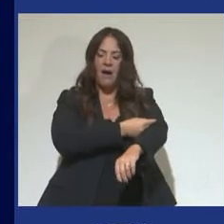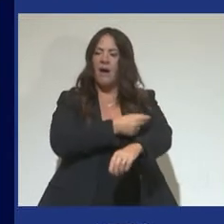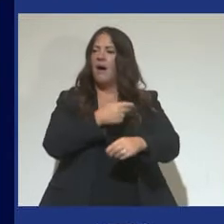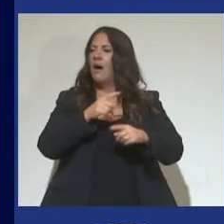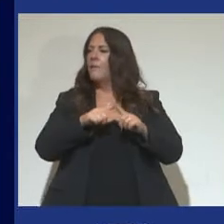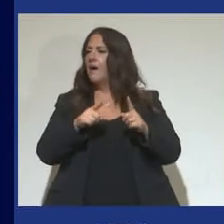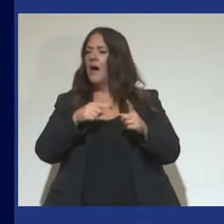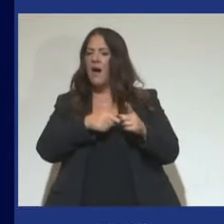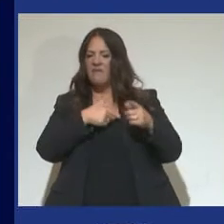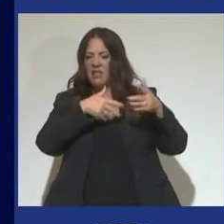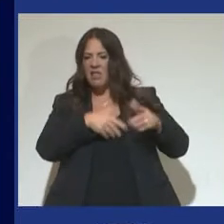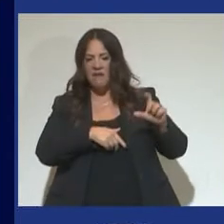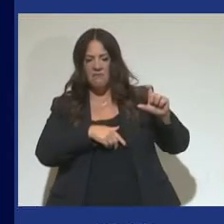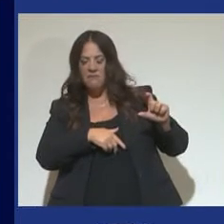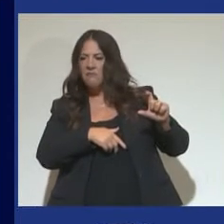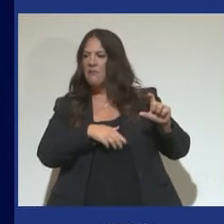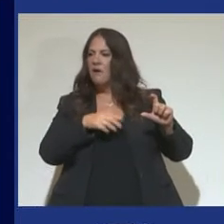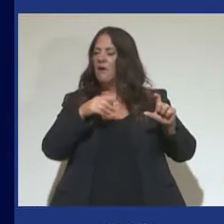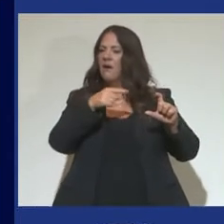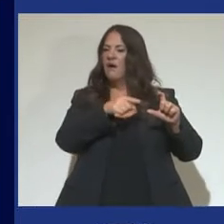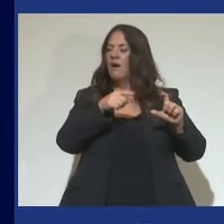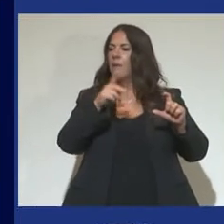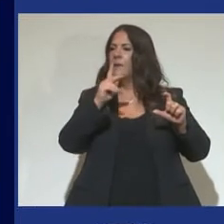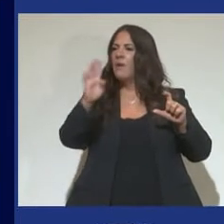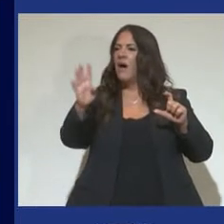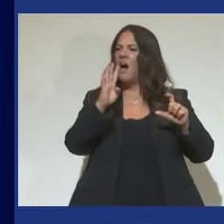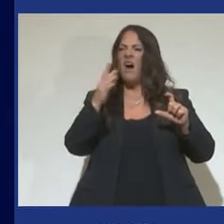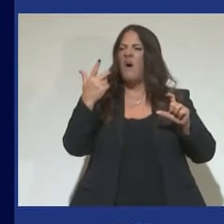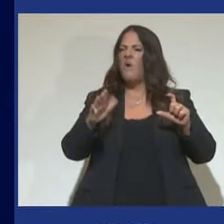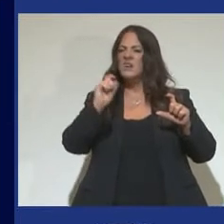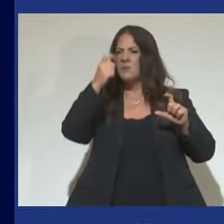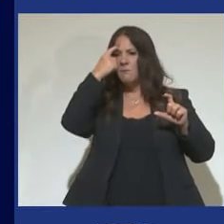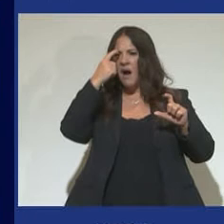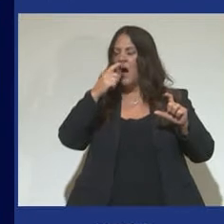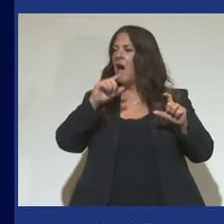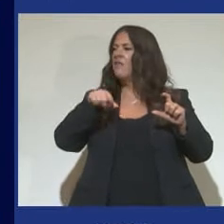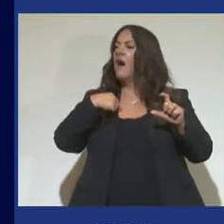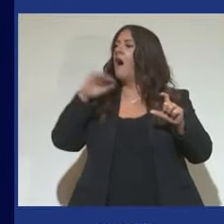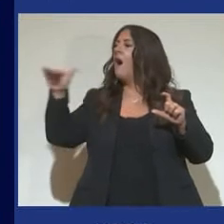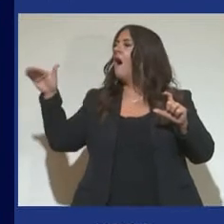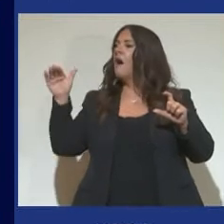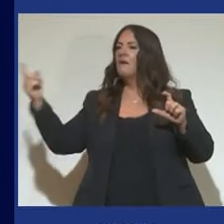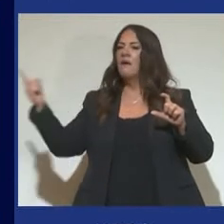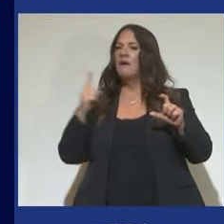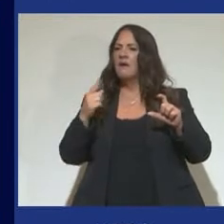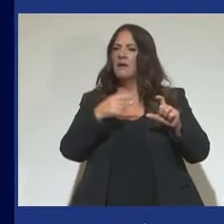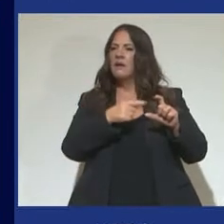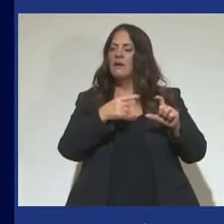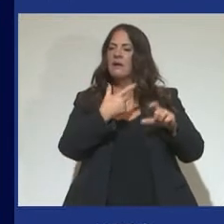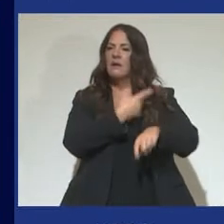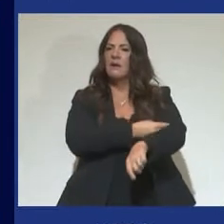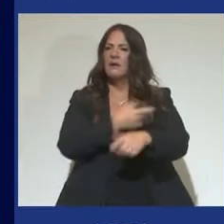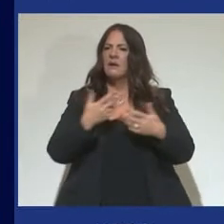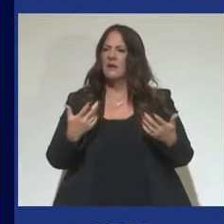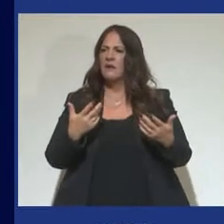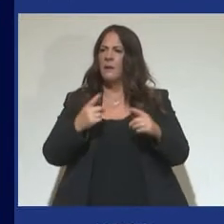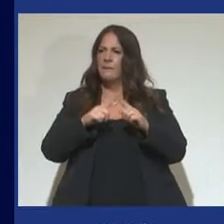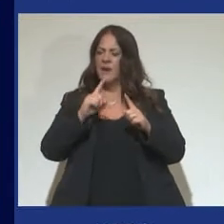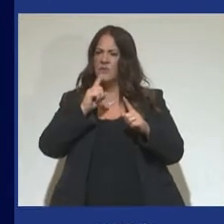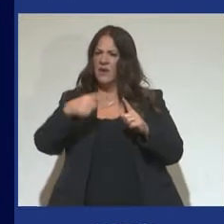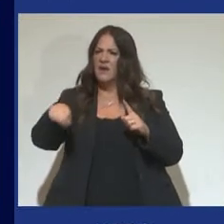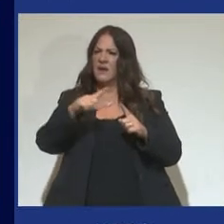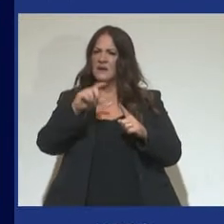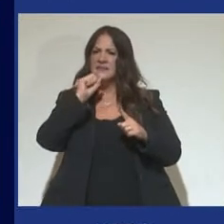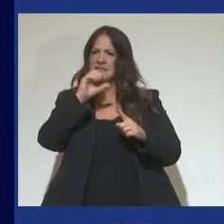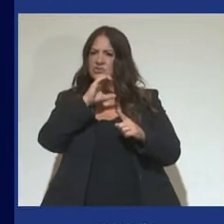nadie que se presentó en la línea de esta persona llegó último momento no llegar y hay una persona que de 64 años de edad a una persona mayor